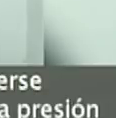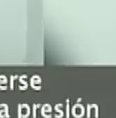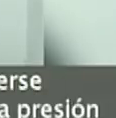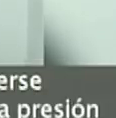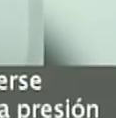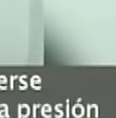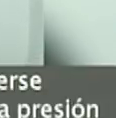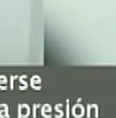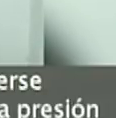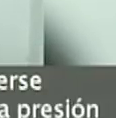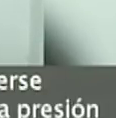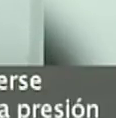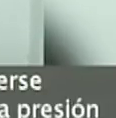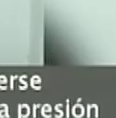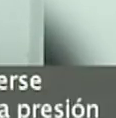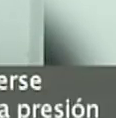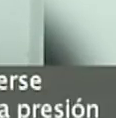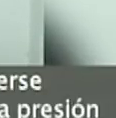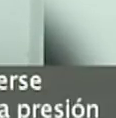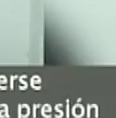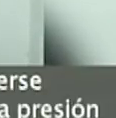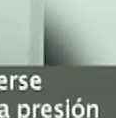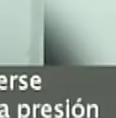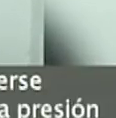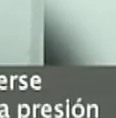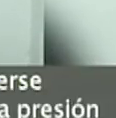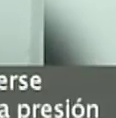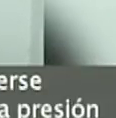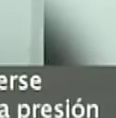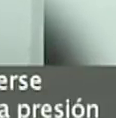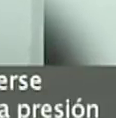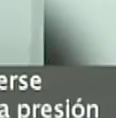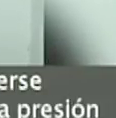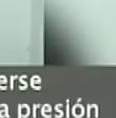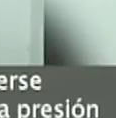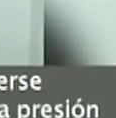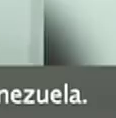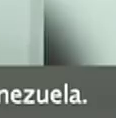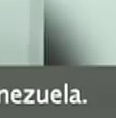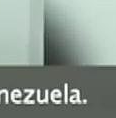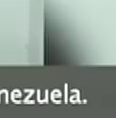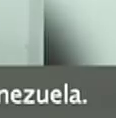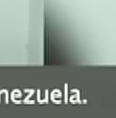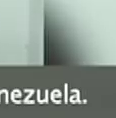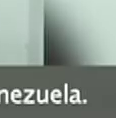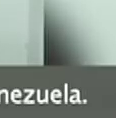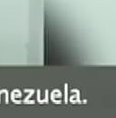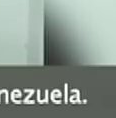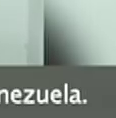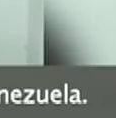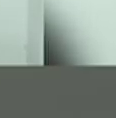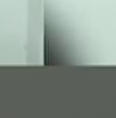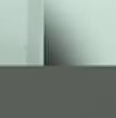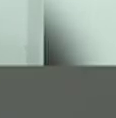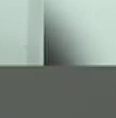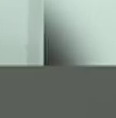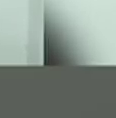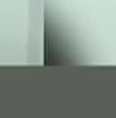ellos pudieran moverse sin ninguna presión de la ley o ninguna presión de la autoridad del gobierno de